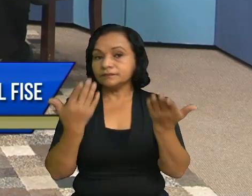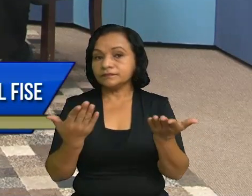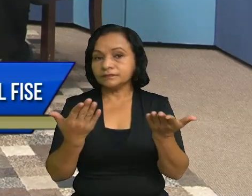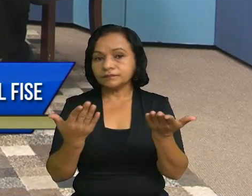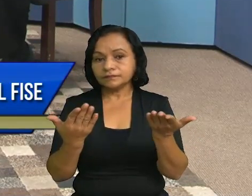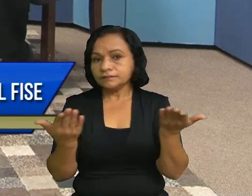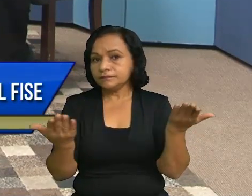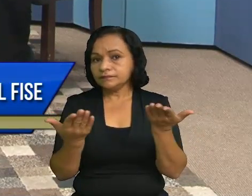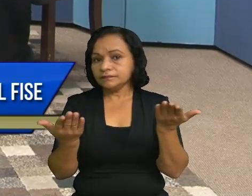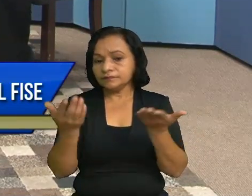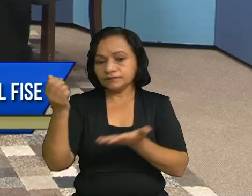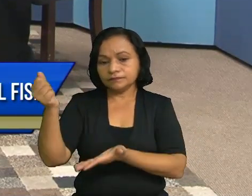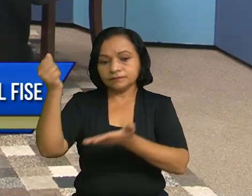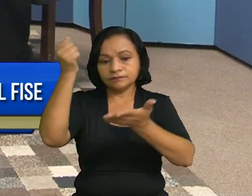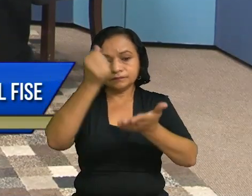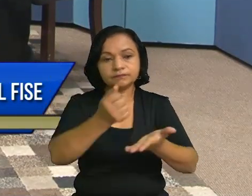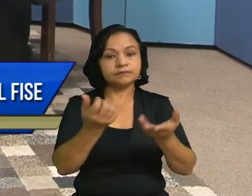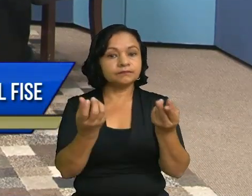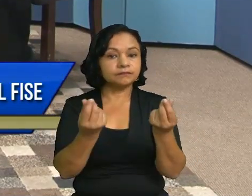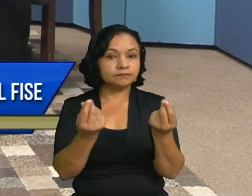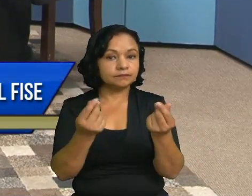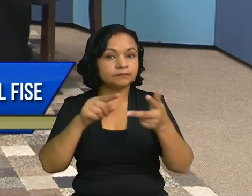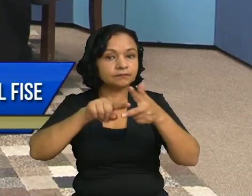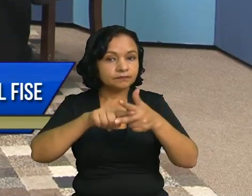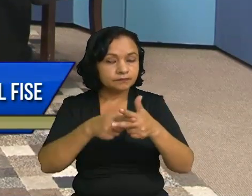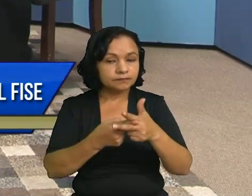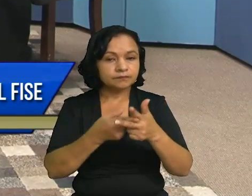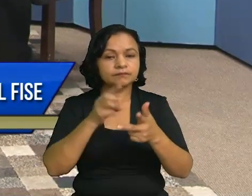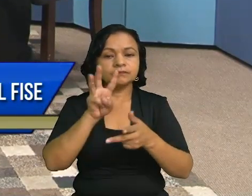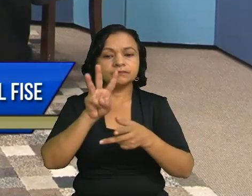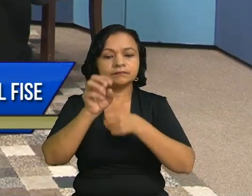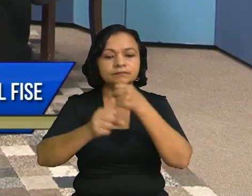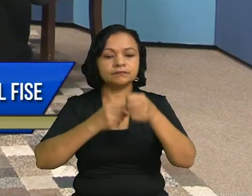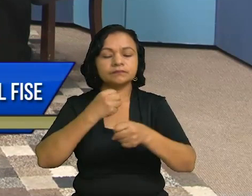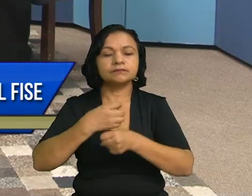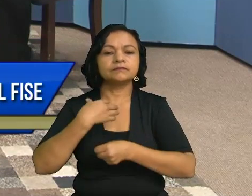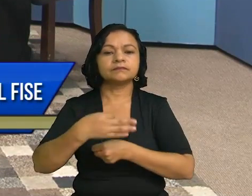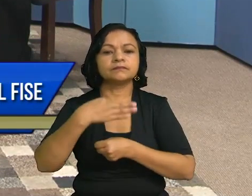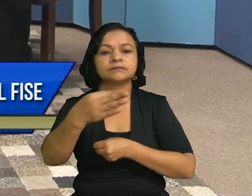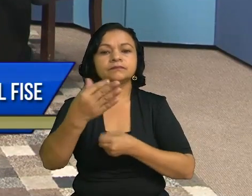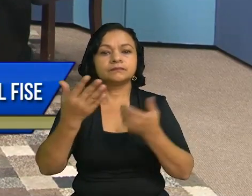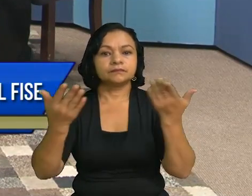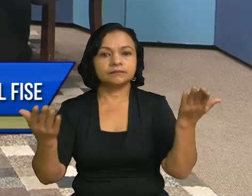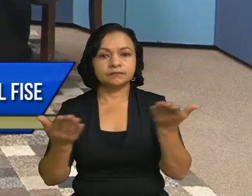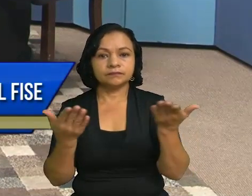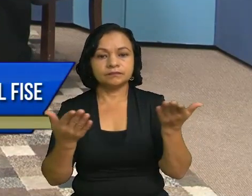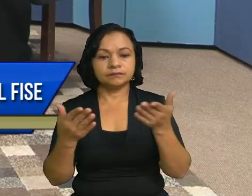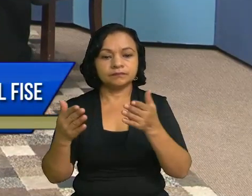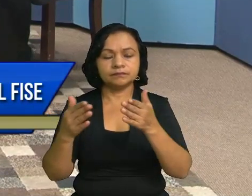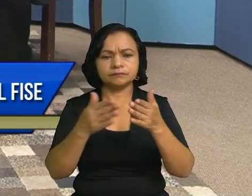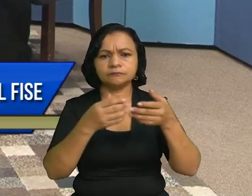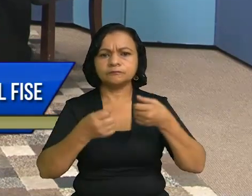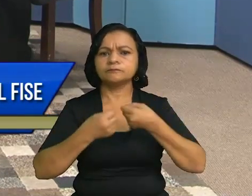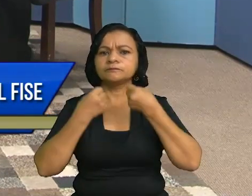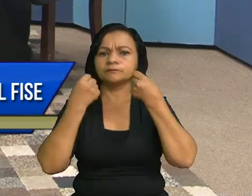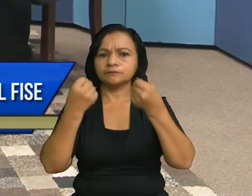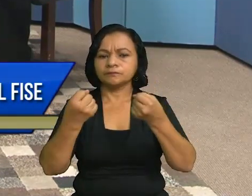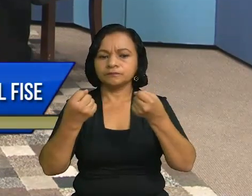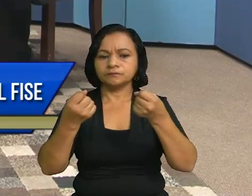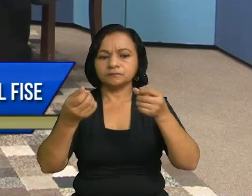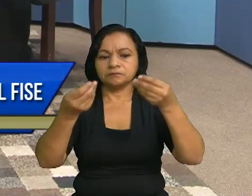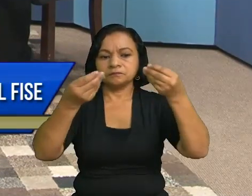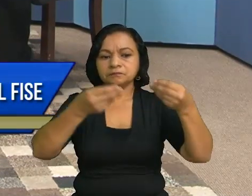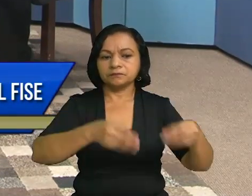nada sirve hacer una inversión inicial y entre años si no existe un tendido comunitario fuerte entonces eso se cae